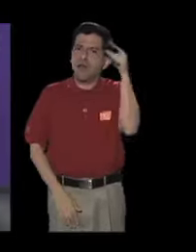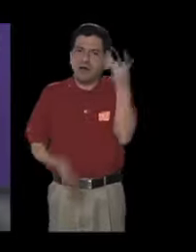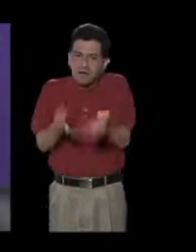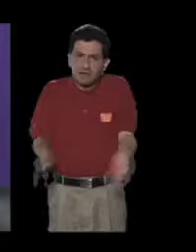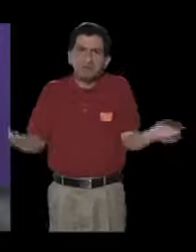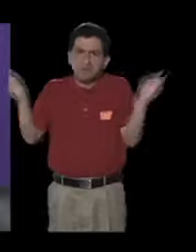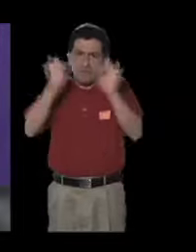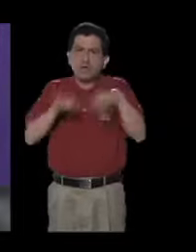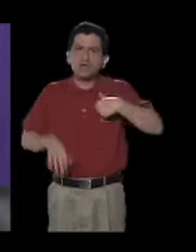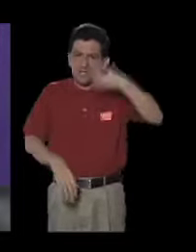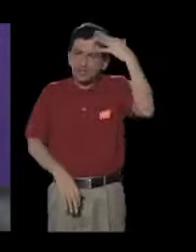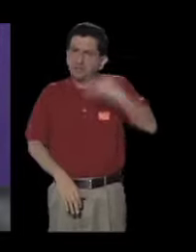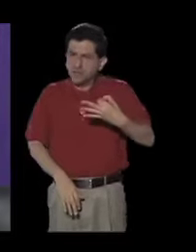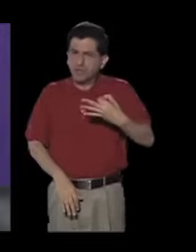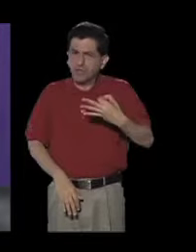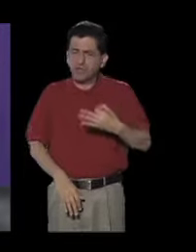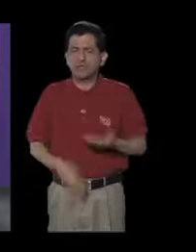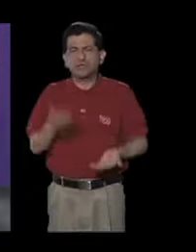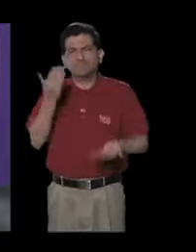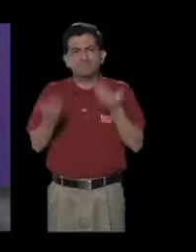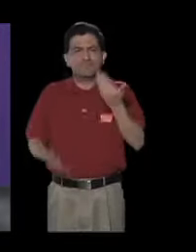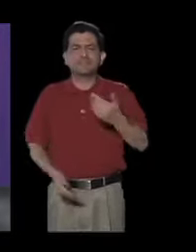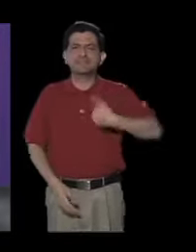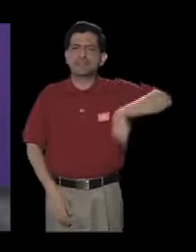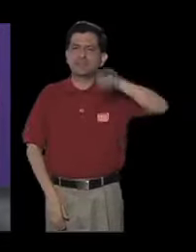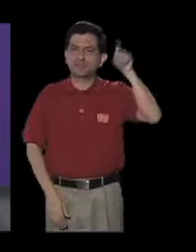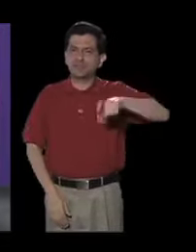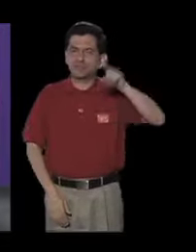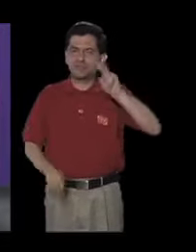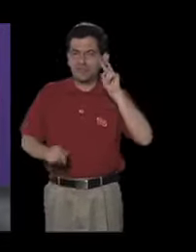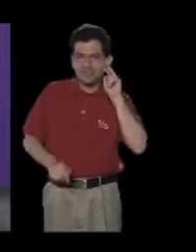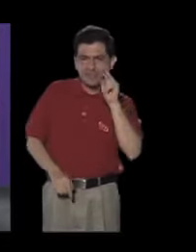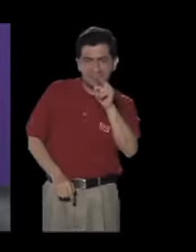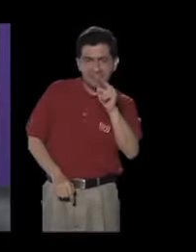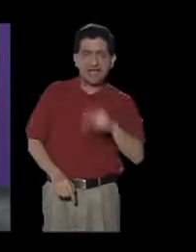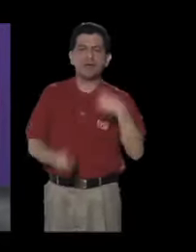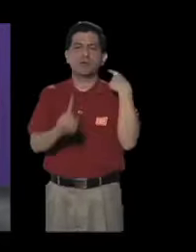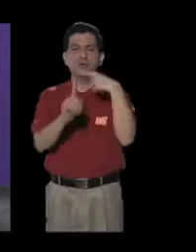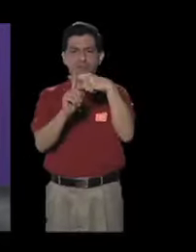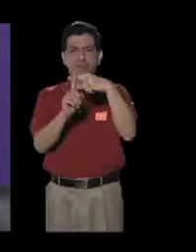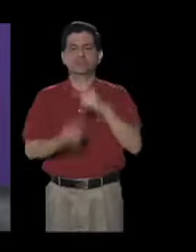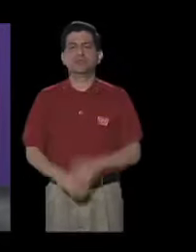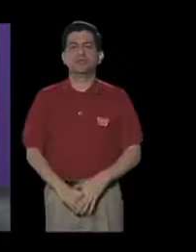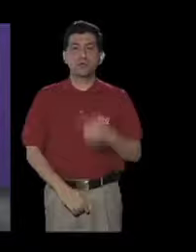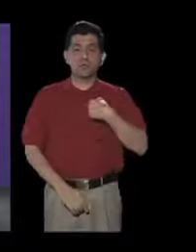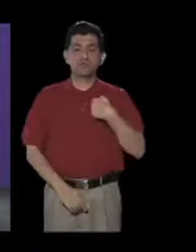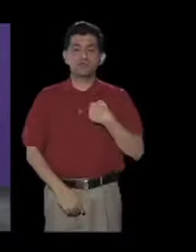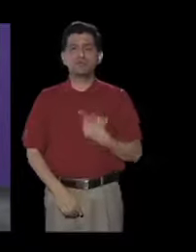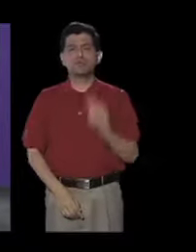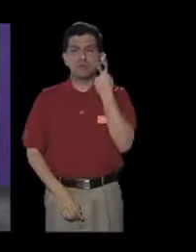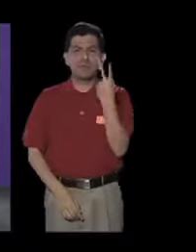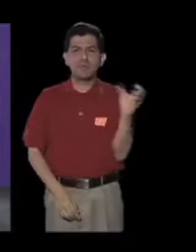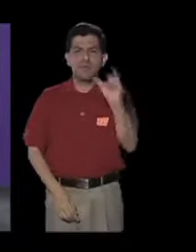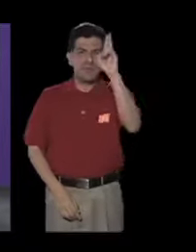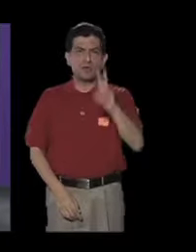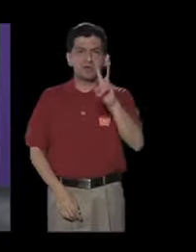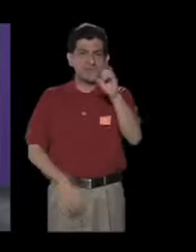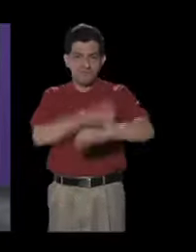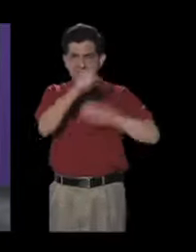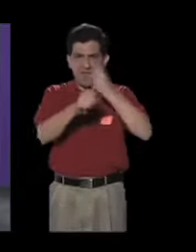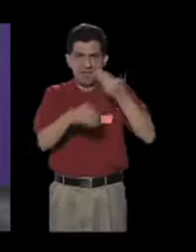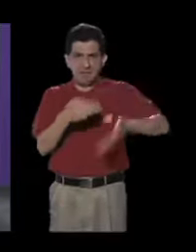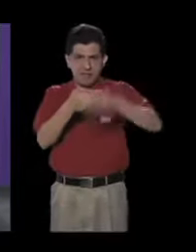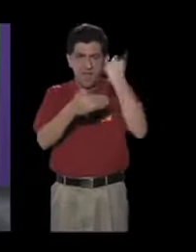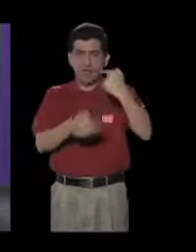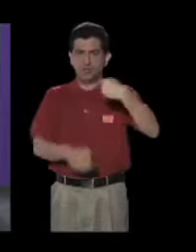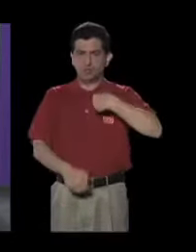Entonces, desde luego, es muy importante. Yo creo, sin embargo, que tenemos que verlo de una manera muy positiva. Si yo vuelvo a ver Costa Rica